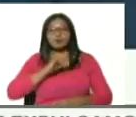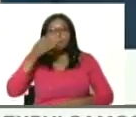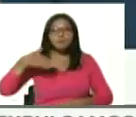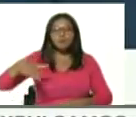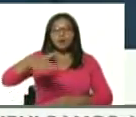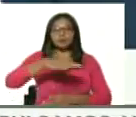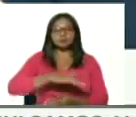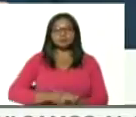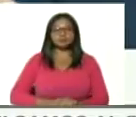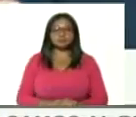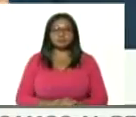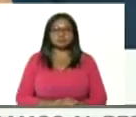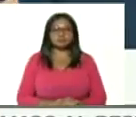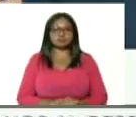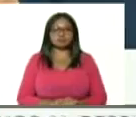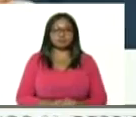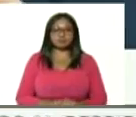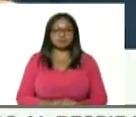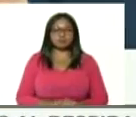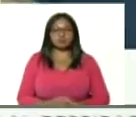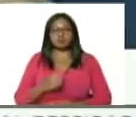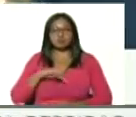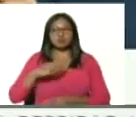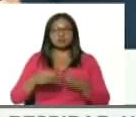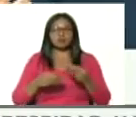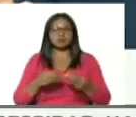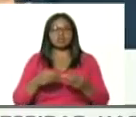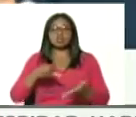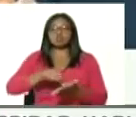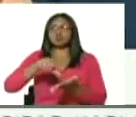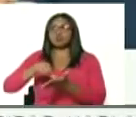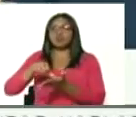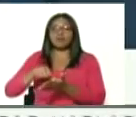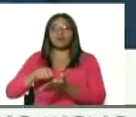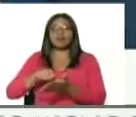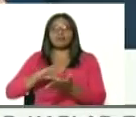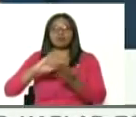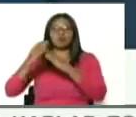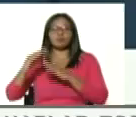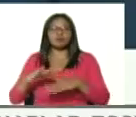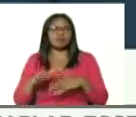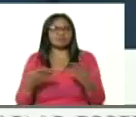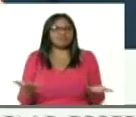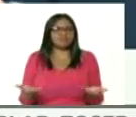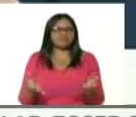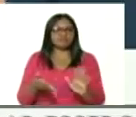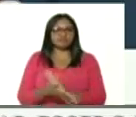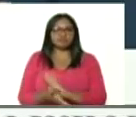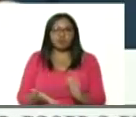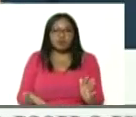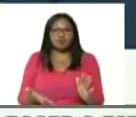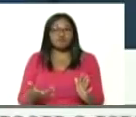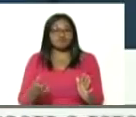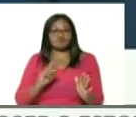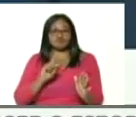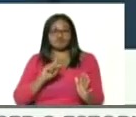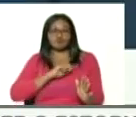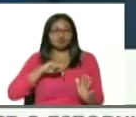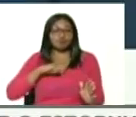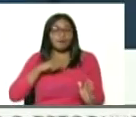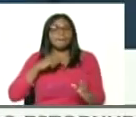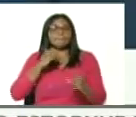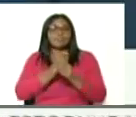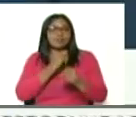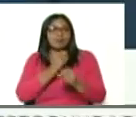la creación de ciudades comunales como un decreto, es producto del trabajo de nuestro